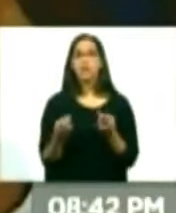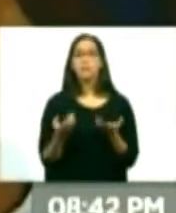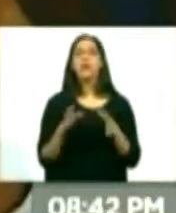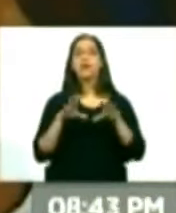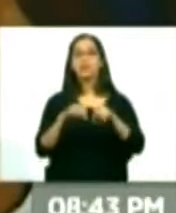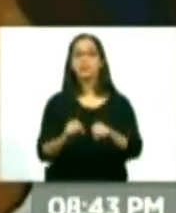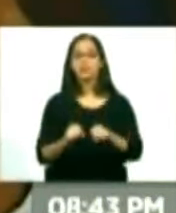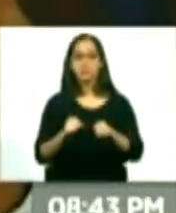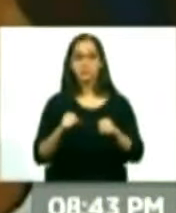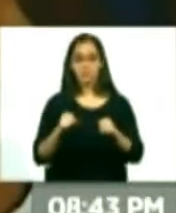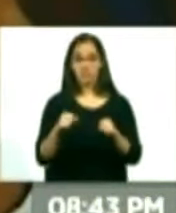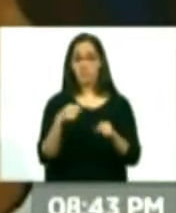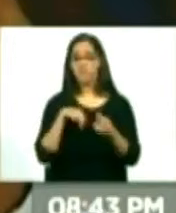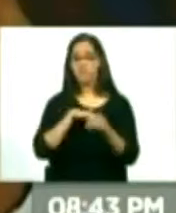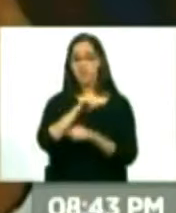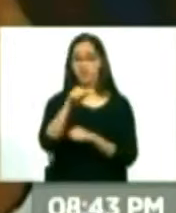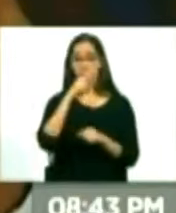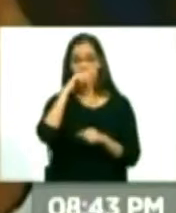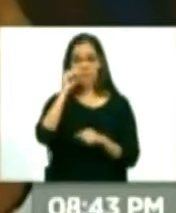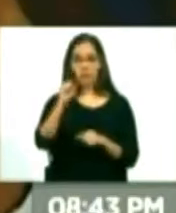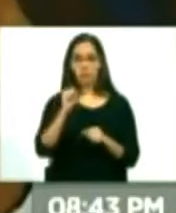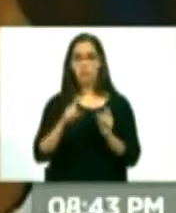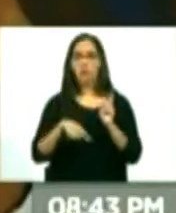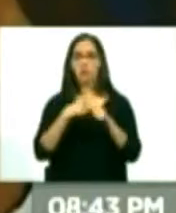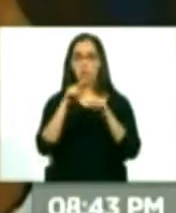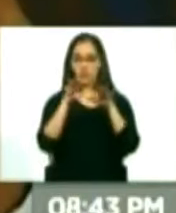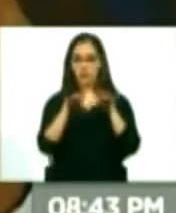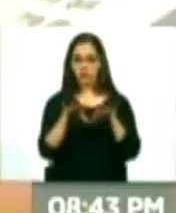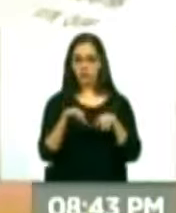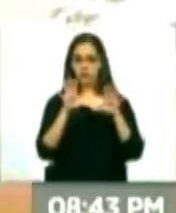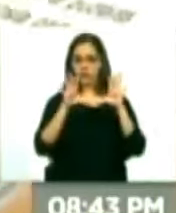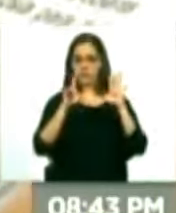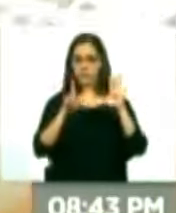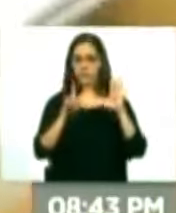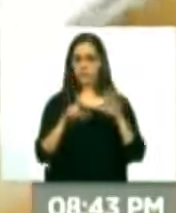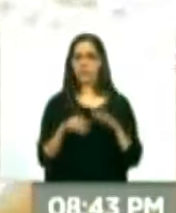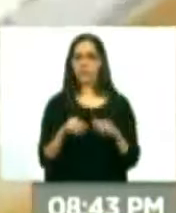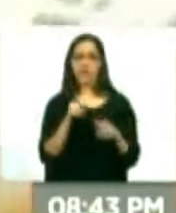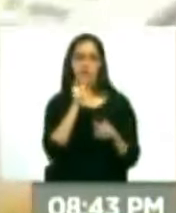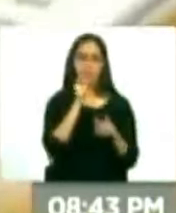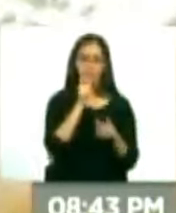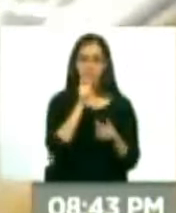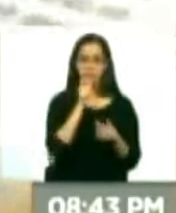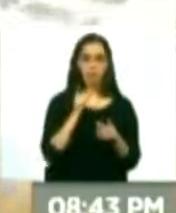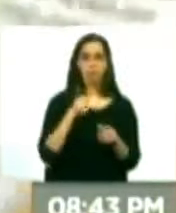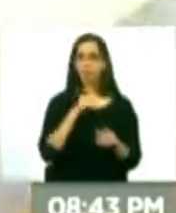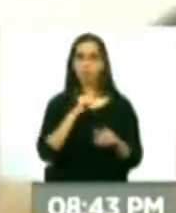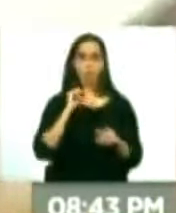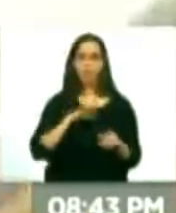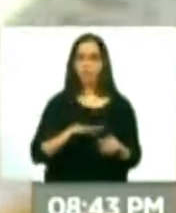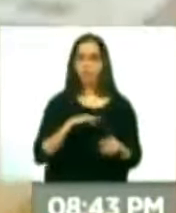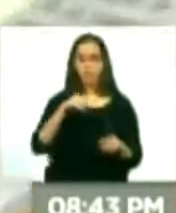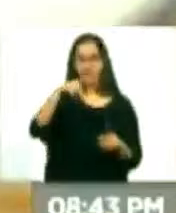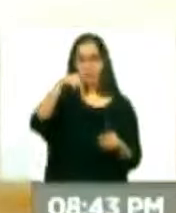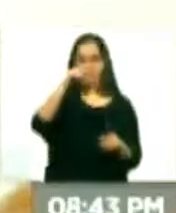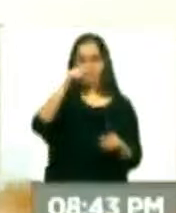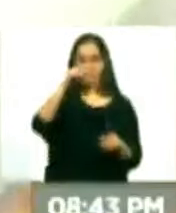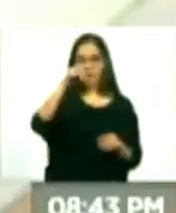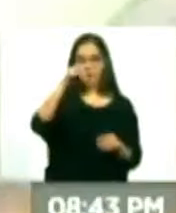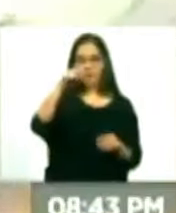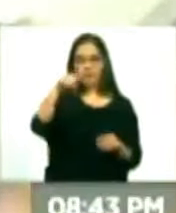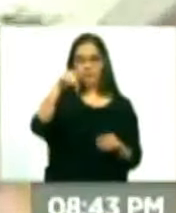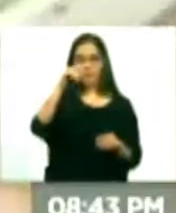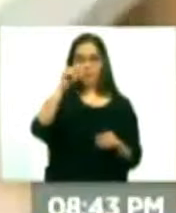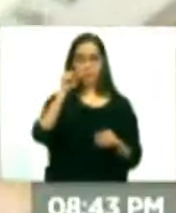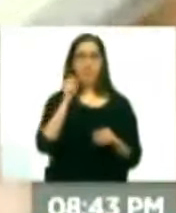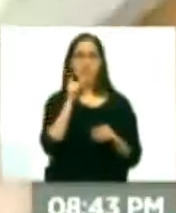giras de Maduro. Después escribió el 17. Para quienes preguntan, ya no estoy en Panam Post. Desde que pregunté